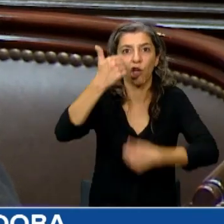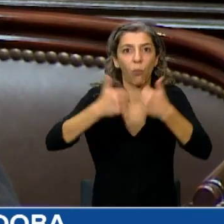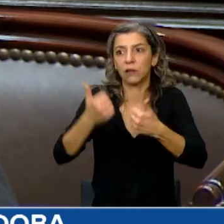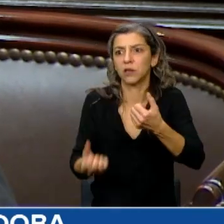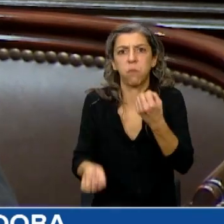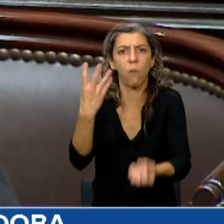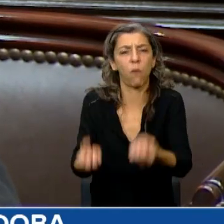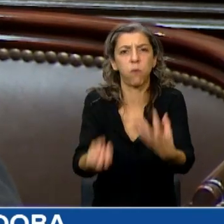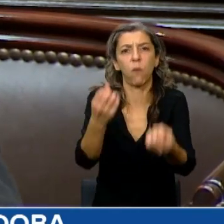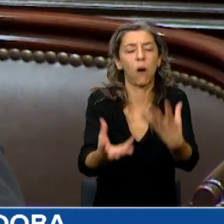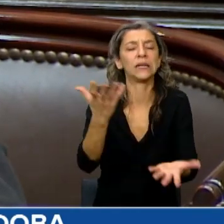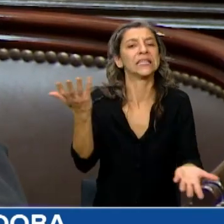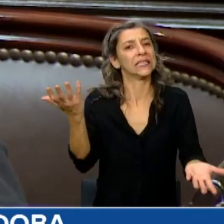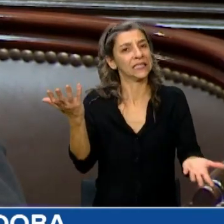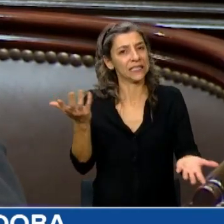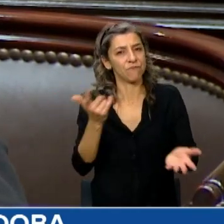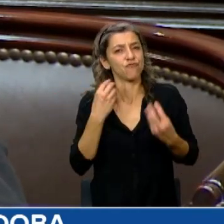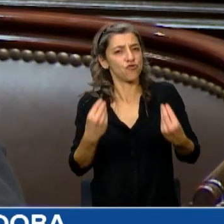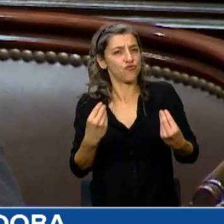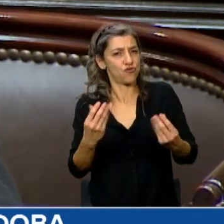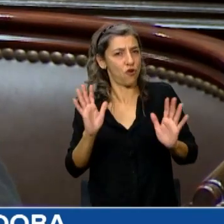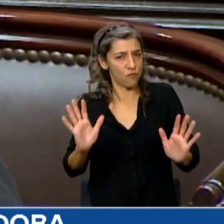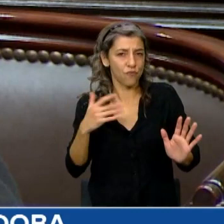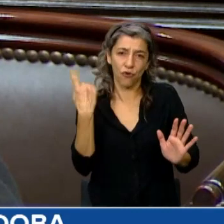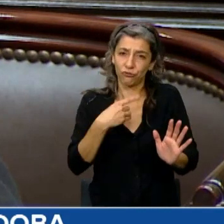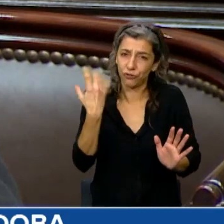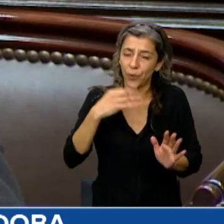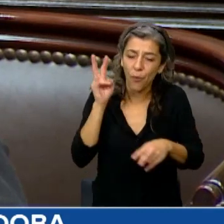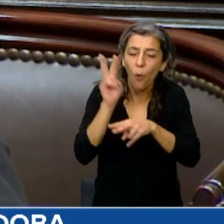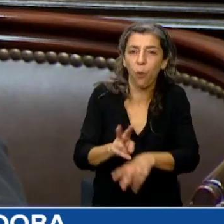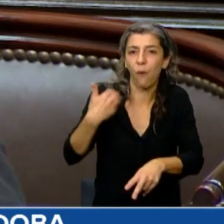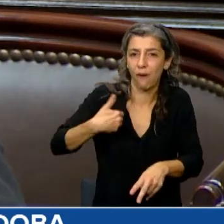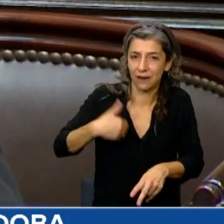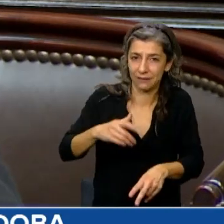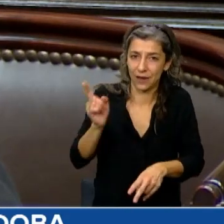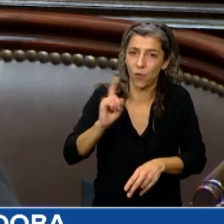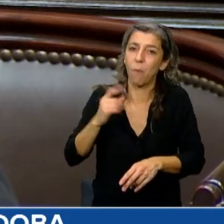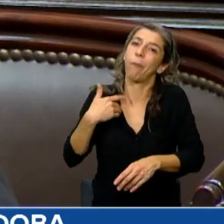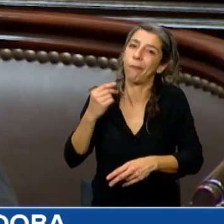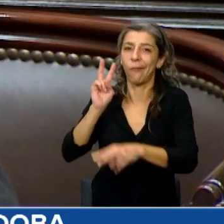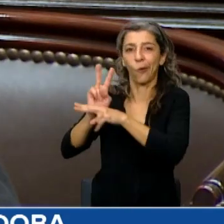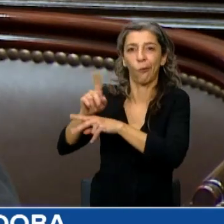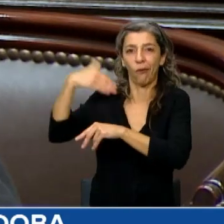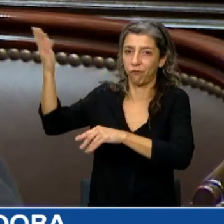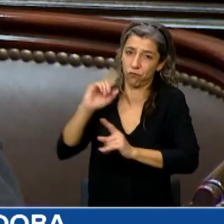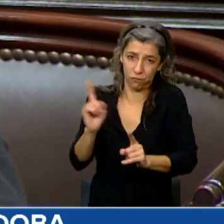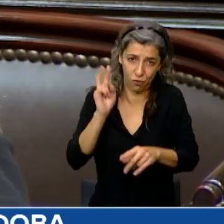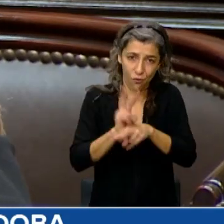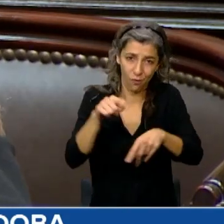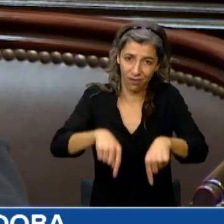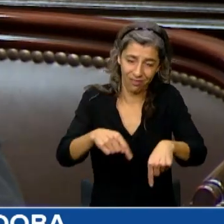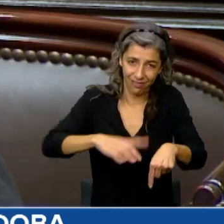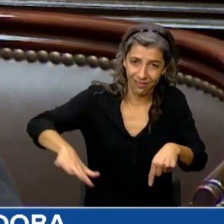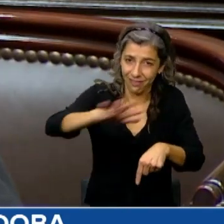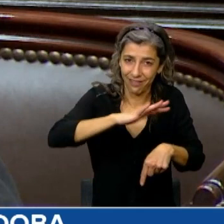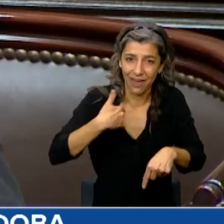subsidiando los consumidores internacionales y la verdad que en el estado en que se encuentra Argentina no es un lujo que nos podemos dar.